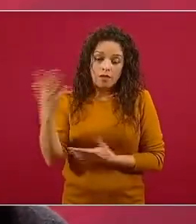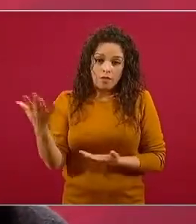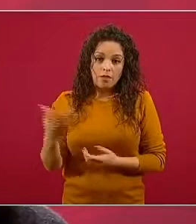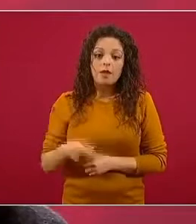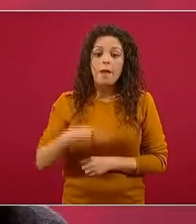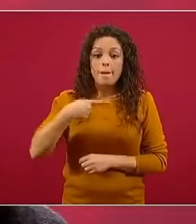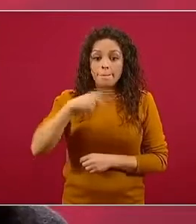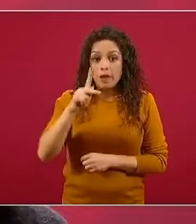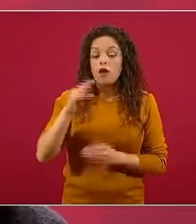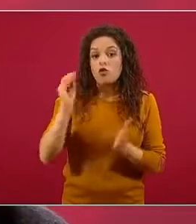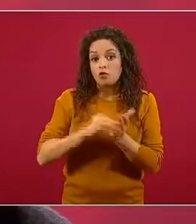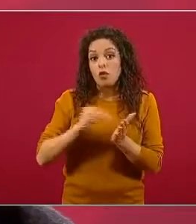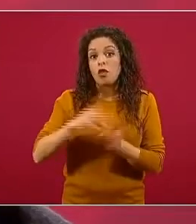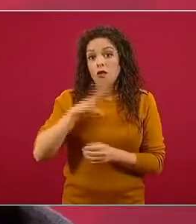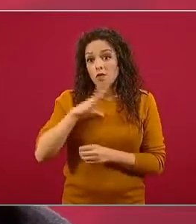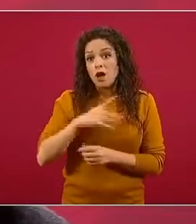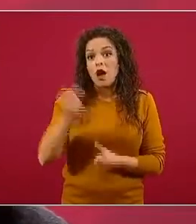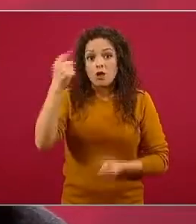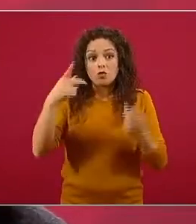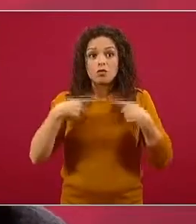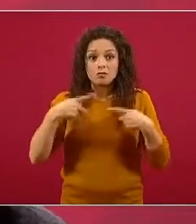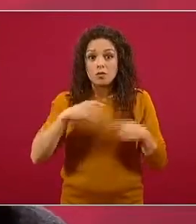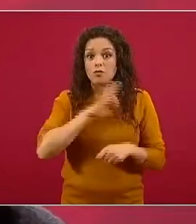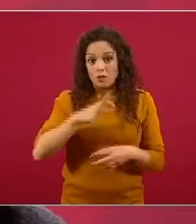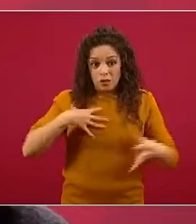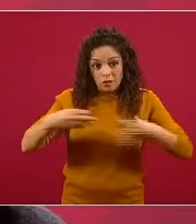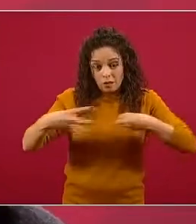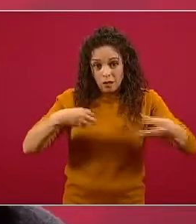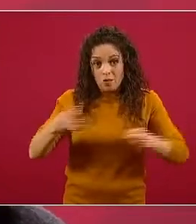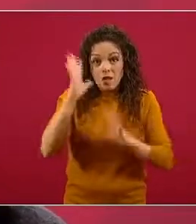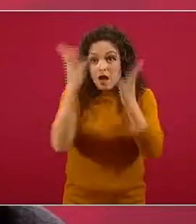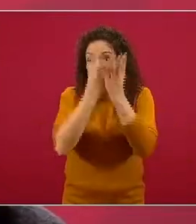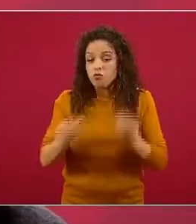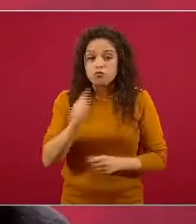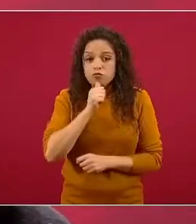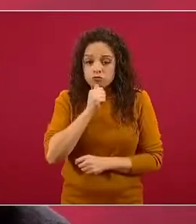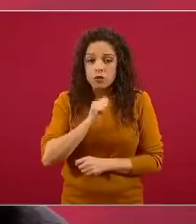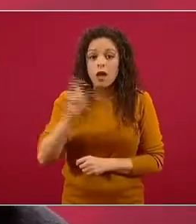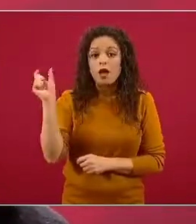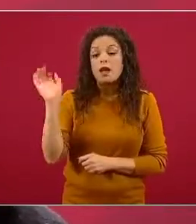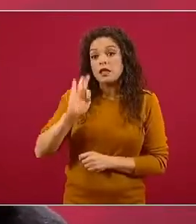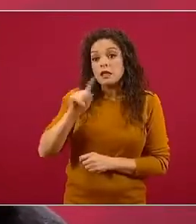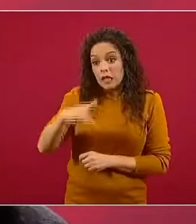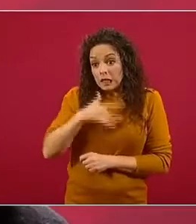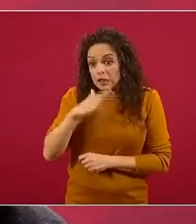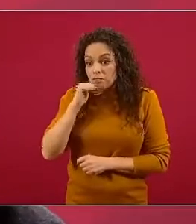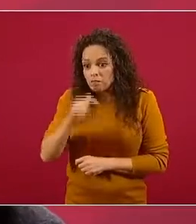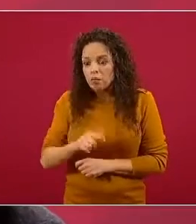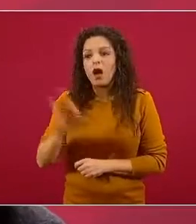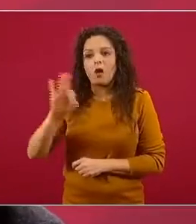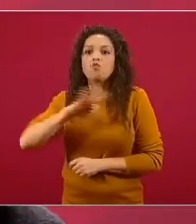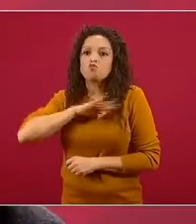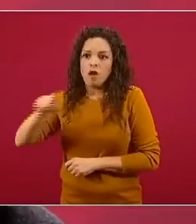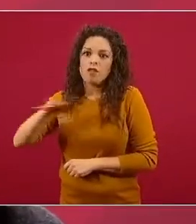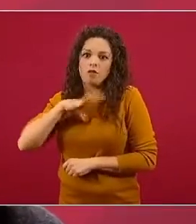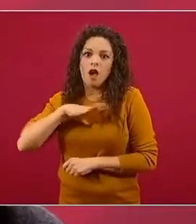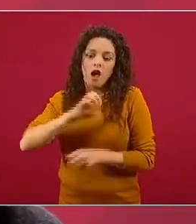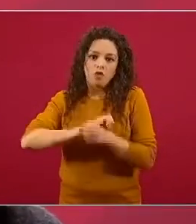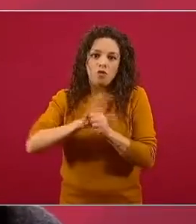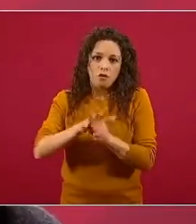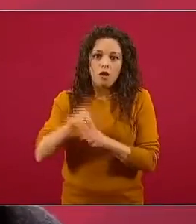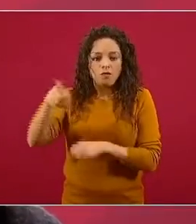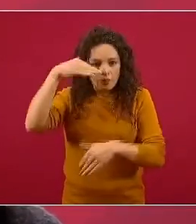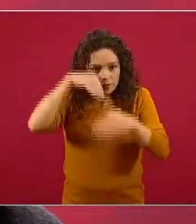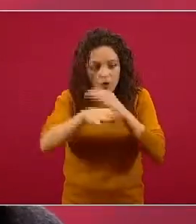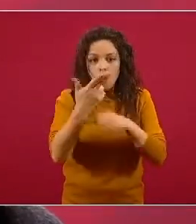importante transmisión, y si usted tiene esos síntomas, piense que tiene COVID o puede tener COVID y vaya a que le evalúen a un hospital.